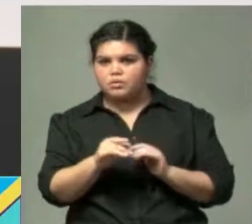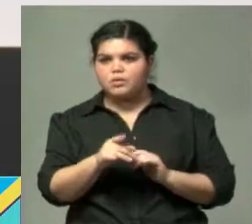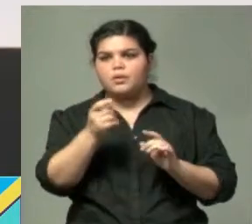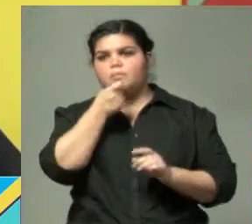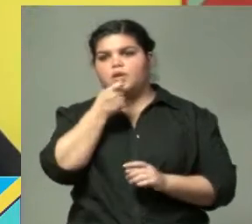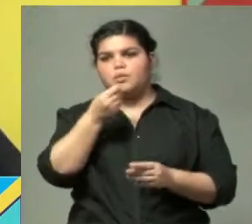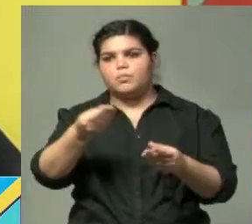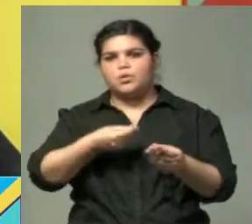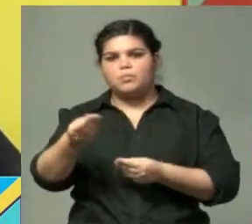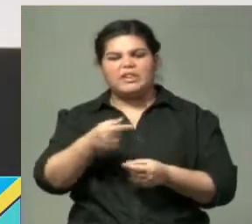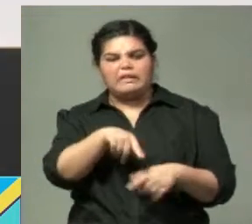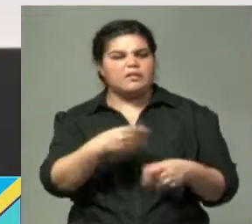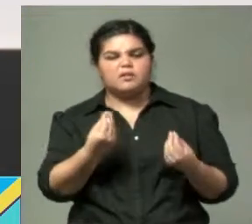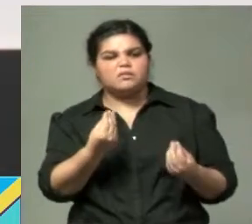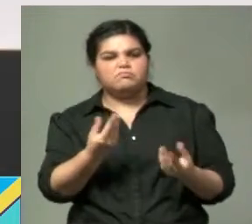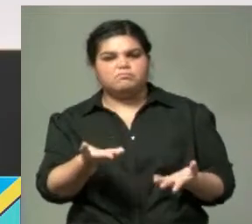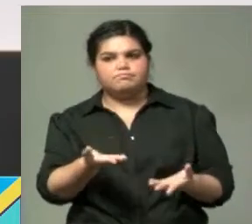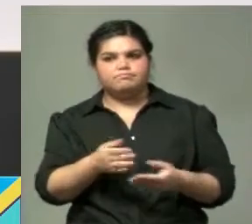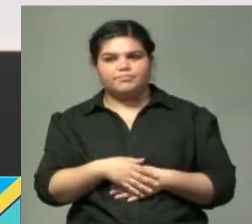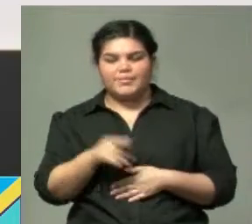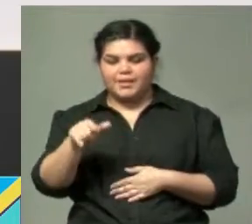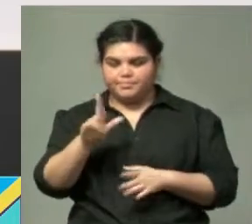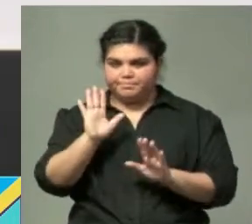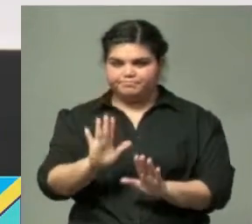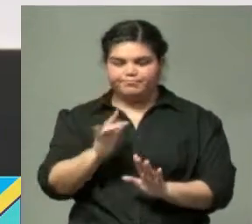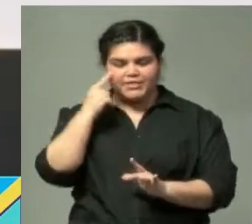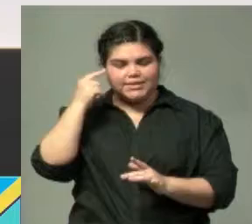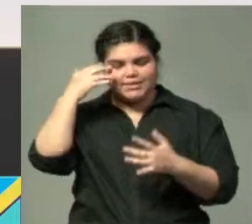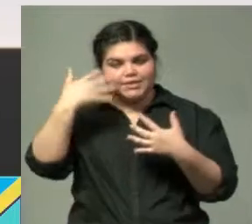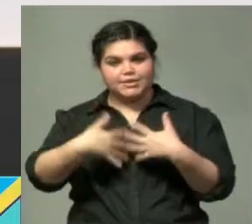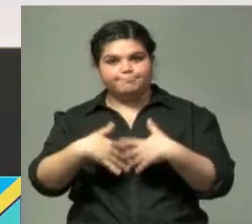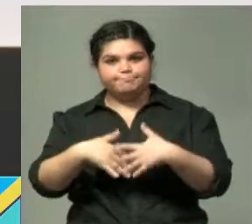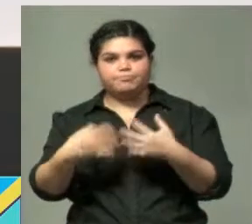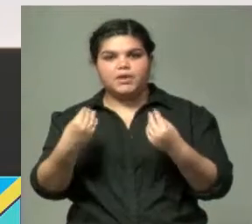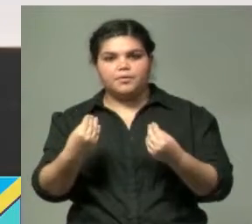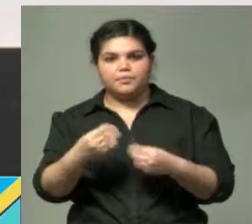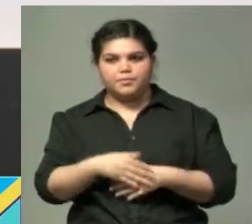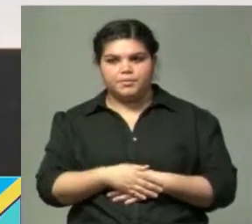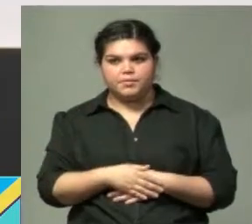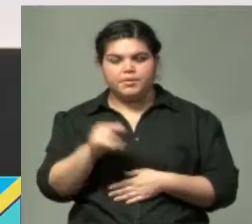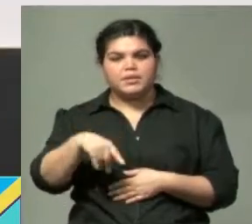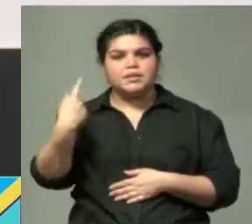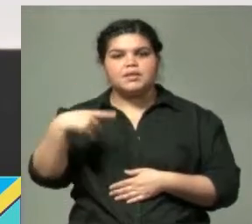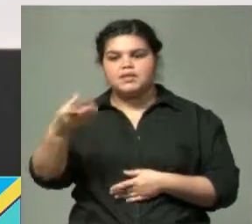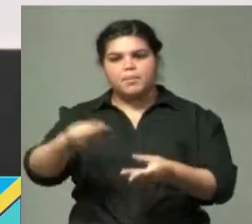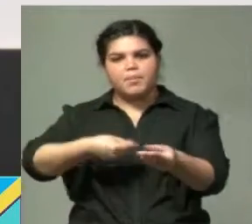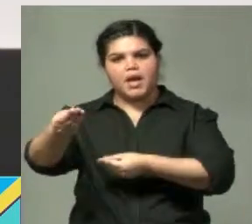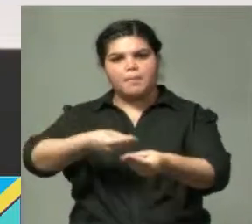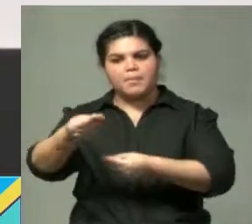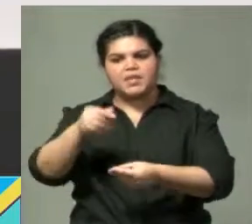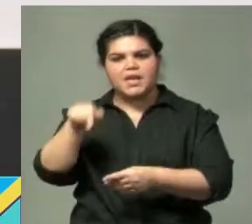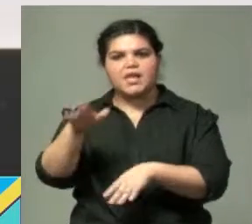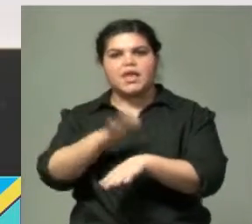una ¿Qué empresa. sería eso? Estoy tratando de buscarle la vuelta. O sea, que en definitiva todo pasa en función de las empresas, en el requerimiento